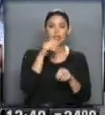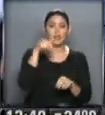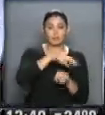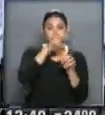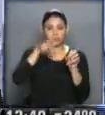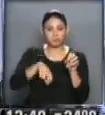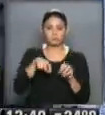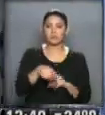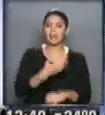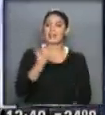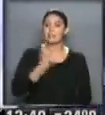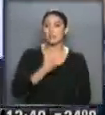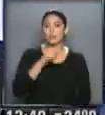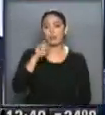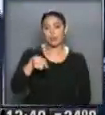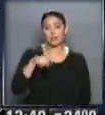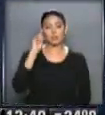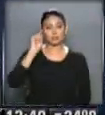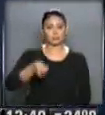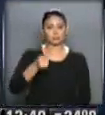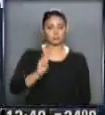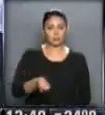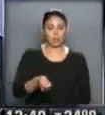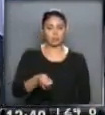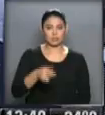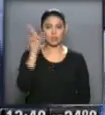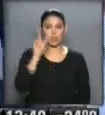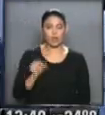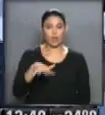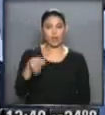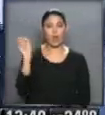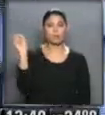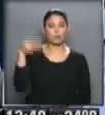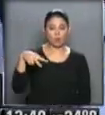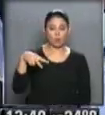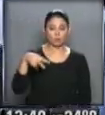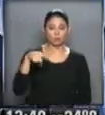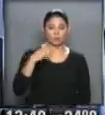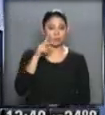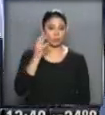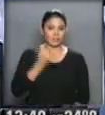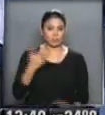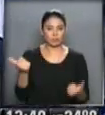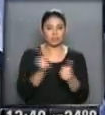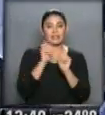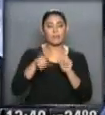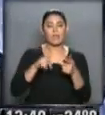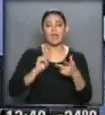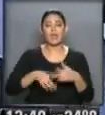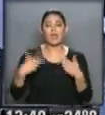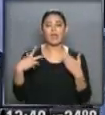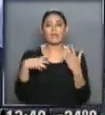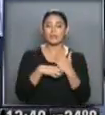seguramente se va a encontrar también con su señoría, el juez federal de Morón, doctor Jorge Rodríguez, y con el fiscal, que